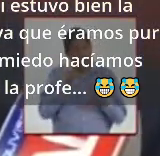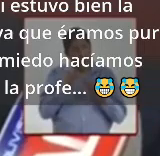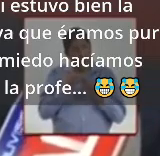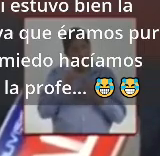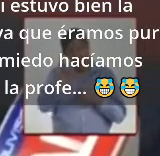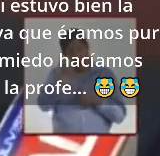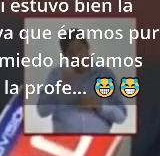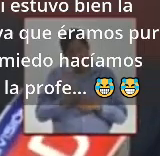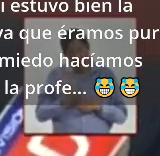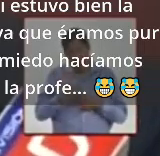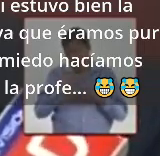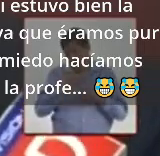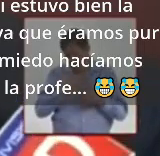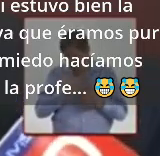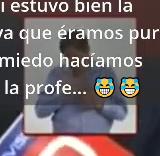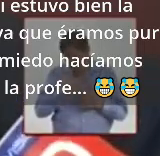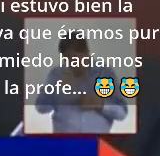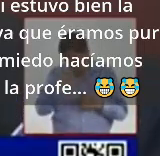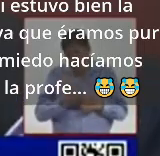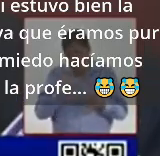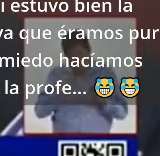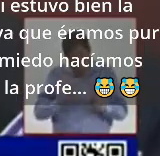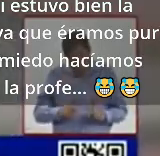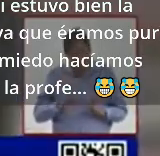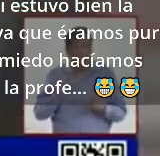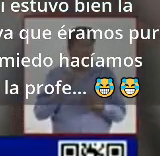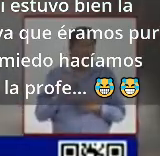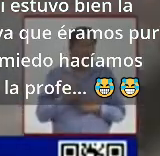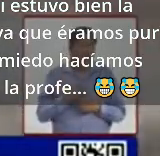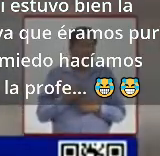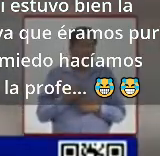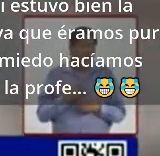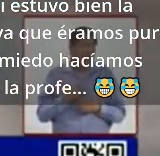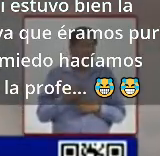todo personal y como persona, creo que